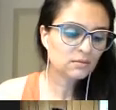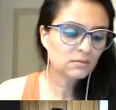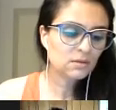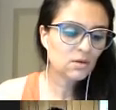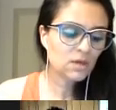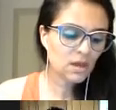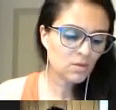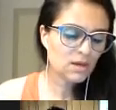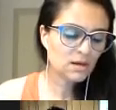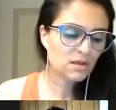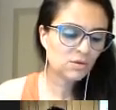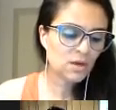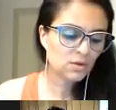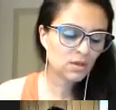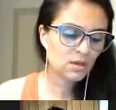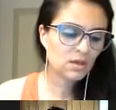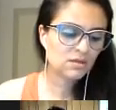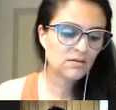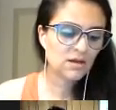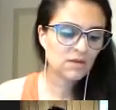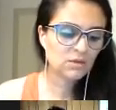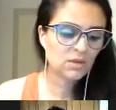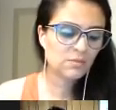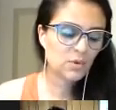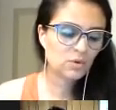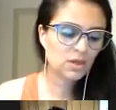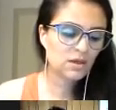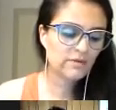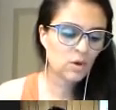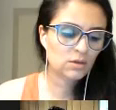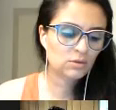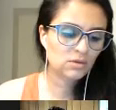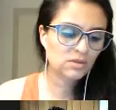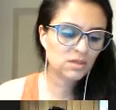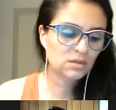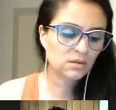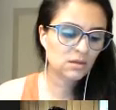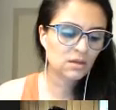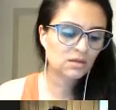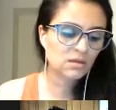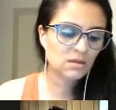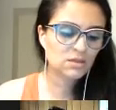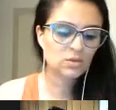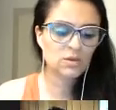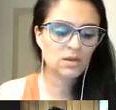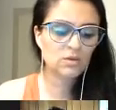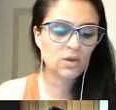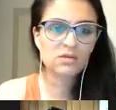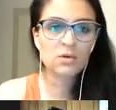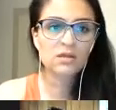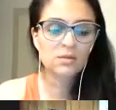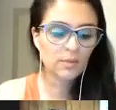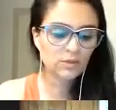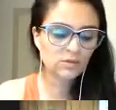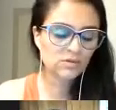Preguntan, sí, correcto. Creo que igual en relación a lo que estaban hablando hace poco, de que ya vimos que no todos tienen ese derecho a la